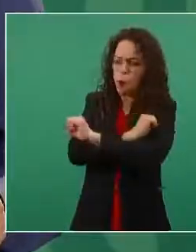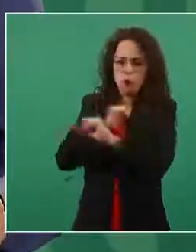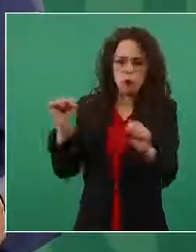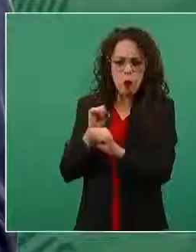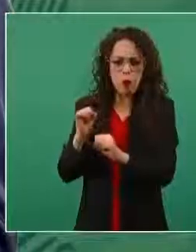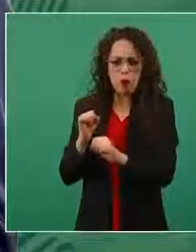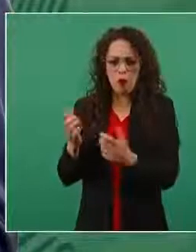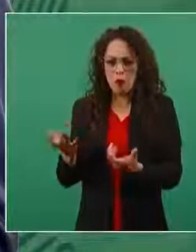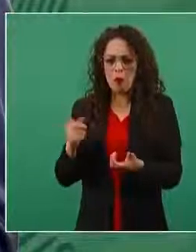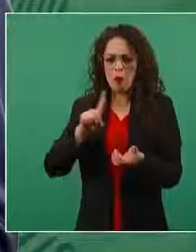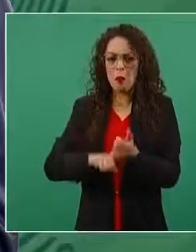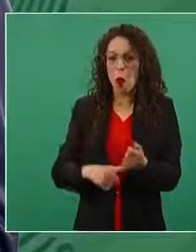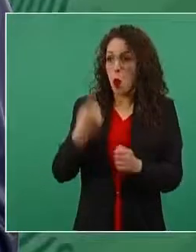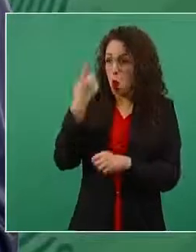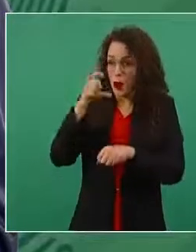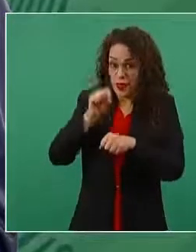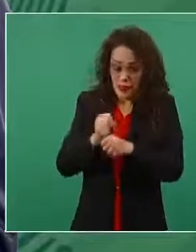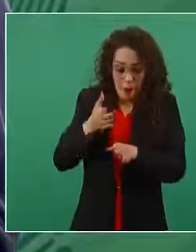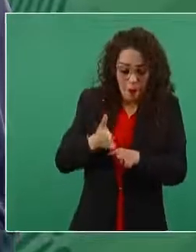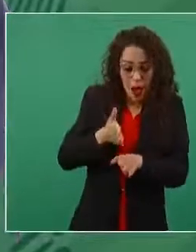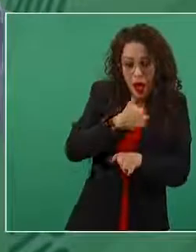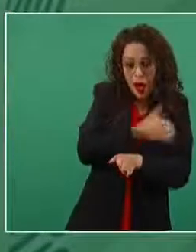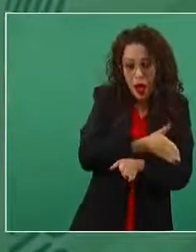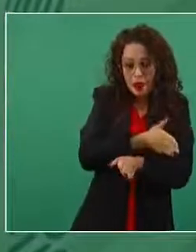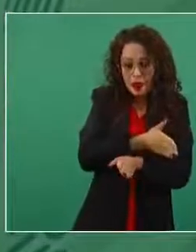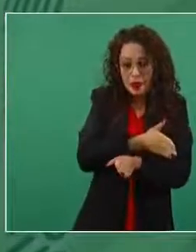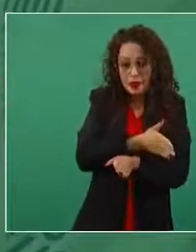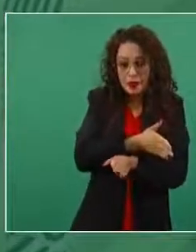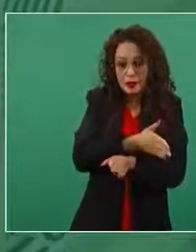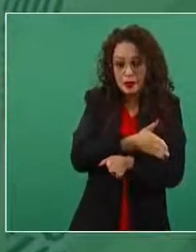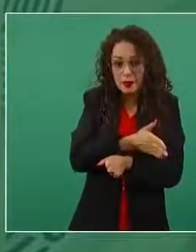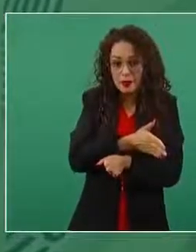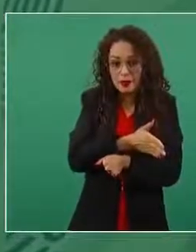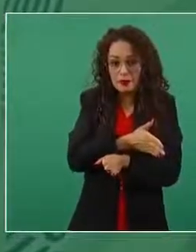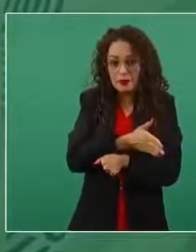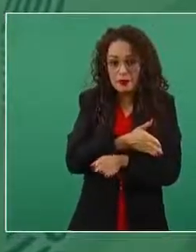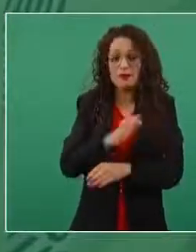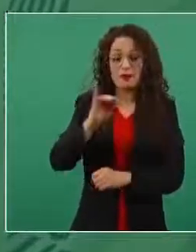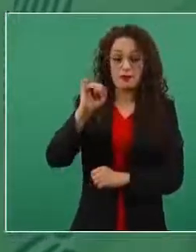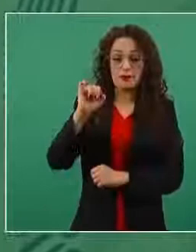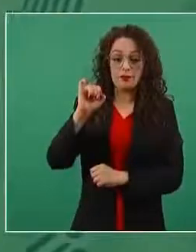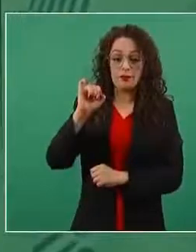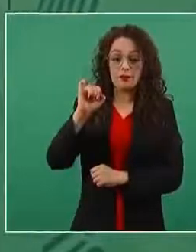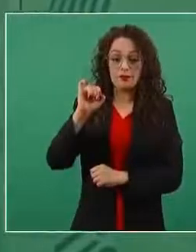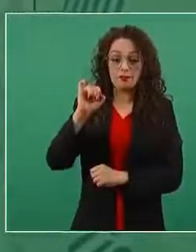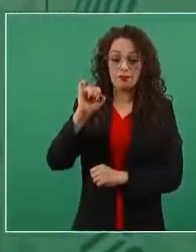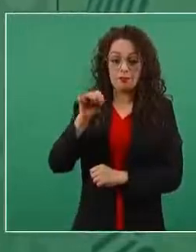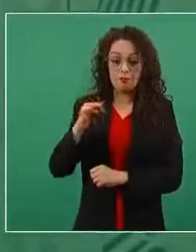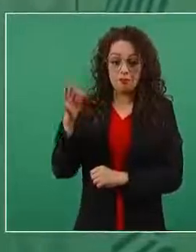creo que una semana antes de esa elección, y sí, estaba Zapatero abajo,